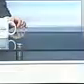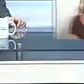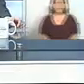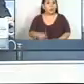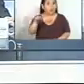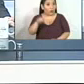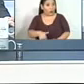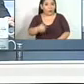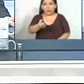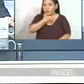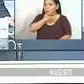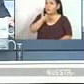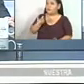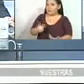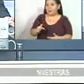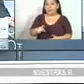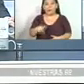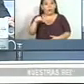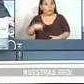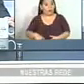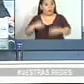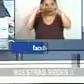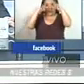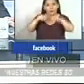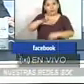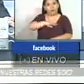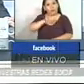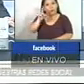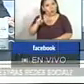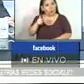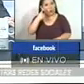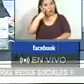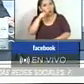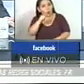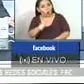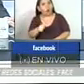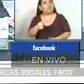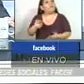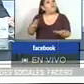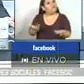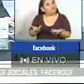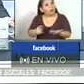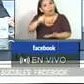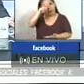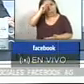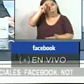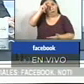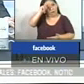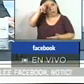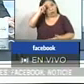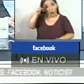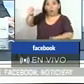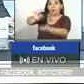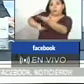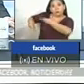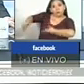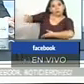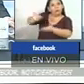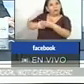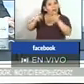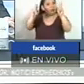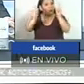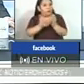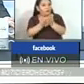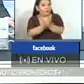Tenemos más noticias en esta noche de 1 de septiembre. Agilizar el tránsito de mercancías es uno de los principales objetivos que tiene el ferry